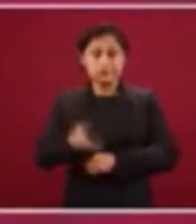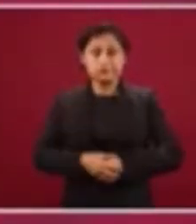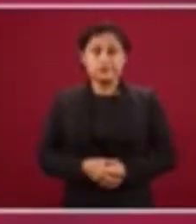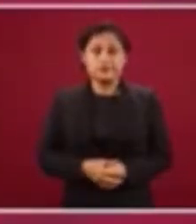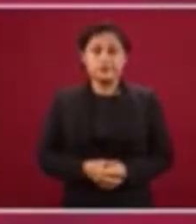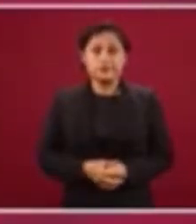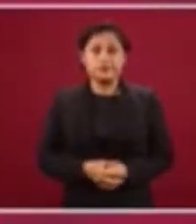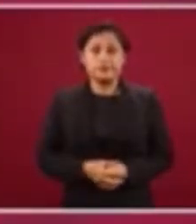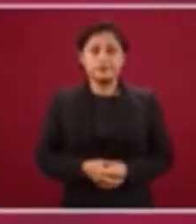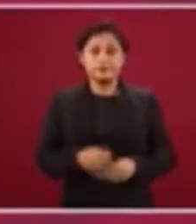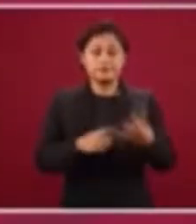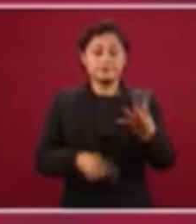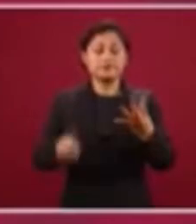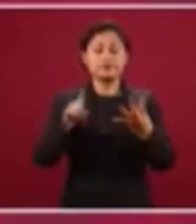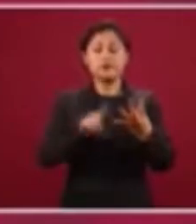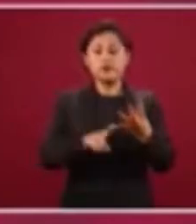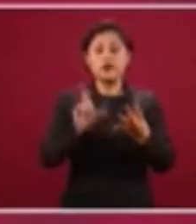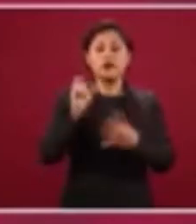caso de Calderón,